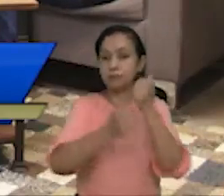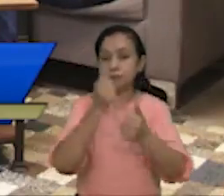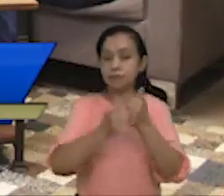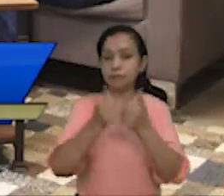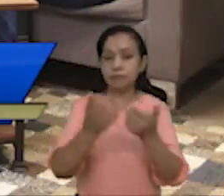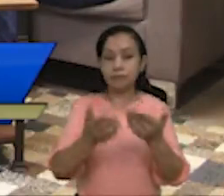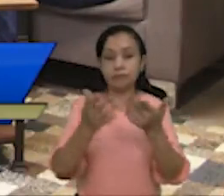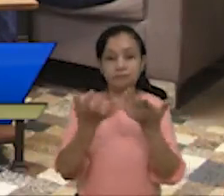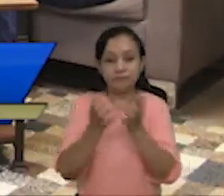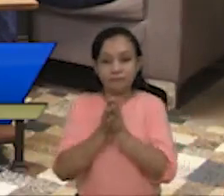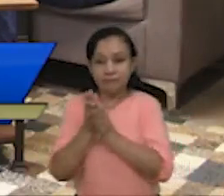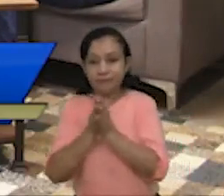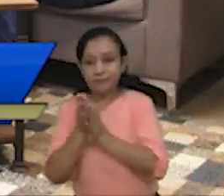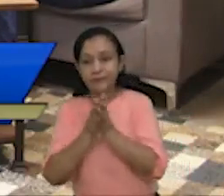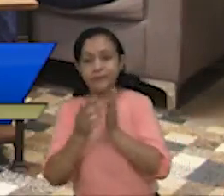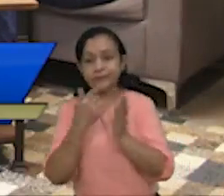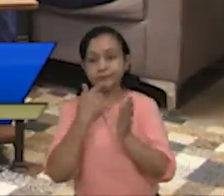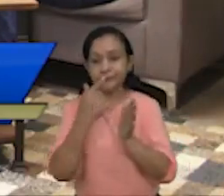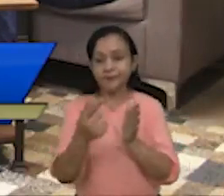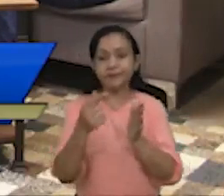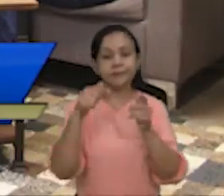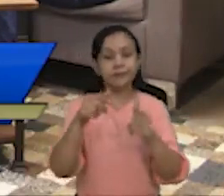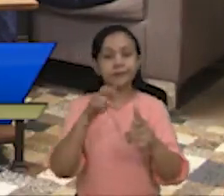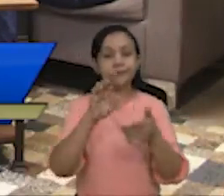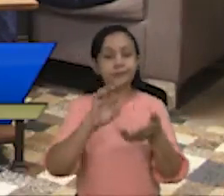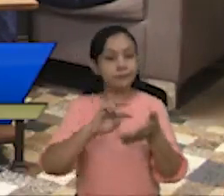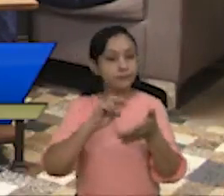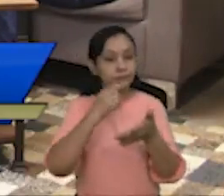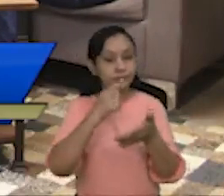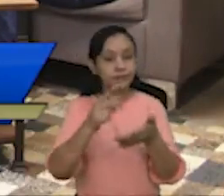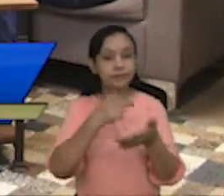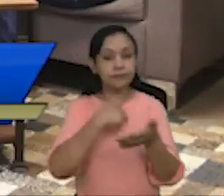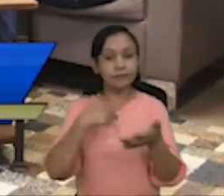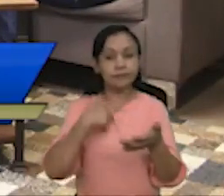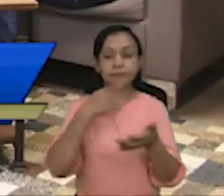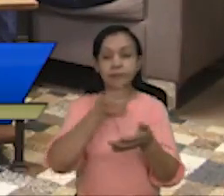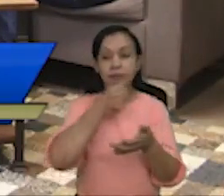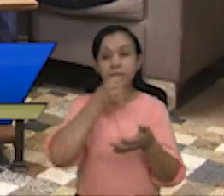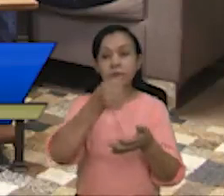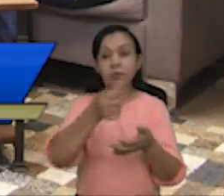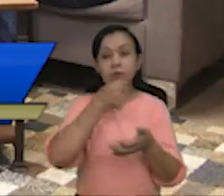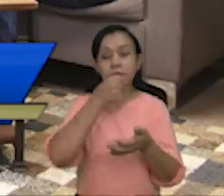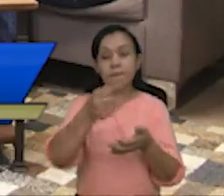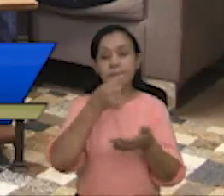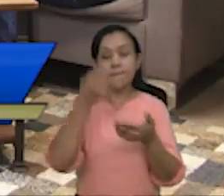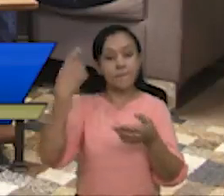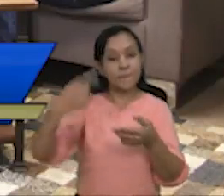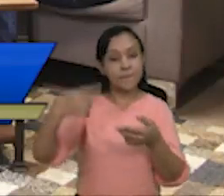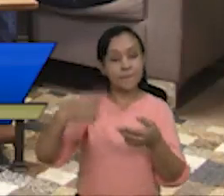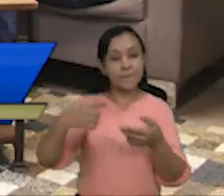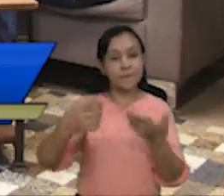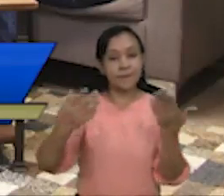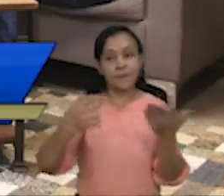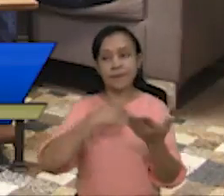los intereses a los que vos respondés en eso que estás disfrazando como periodista y como derecho que tenés